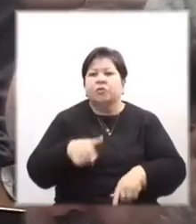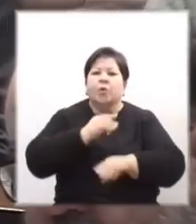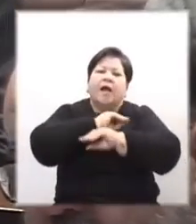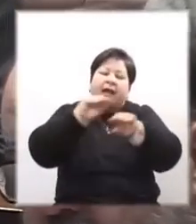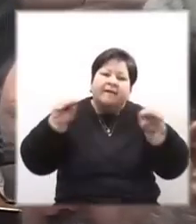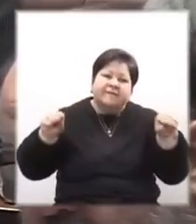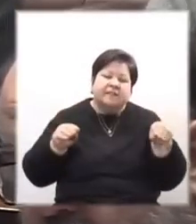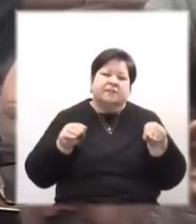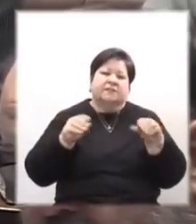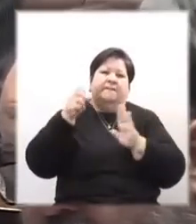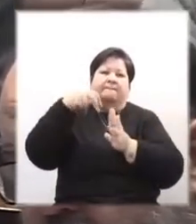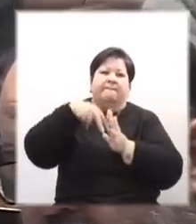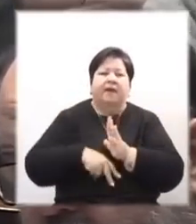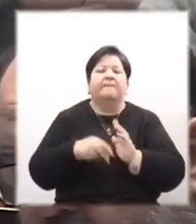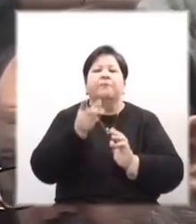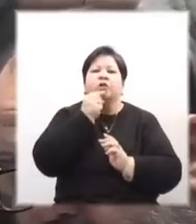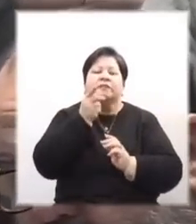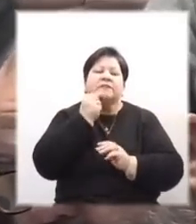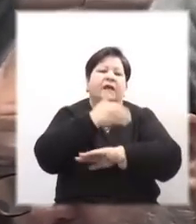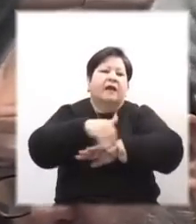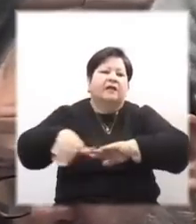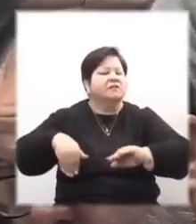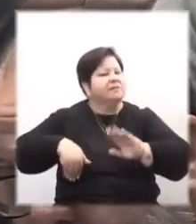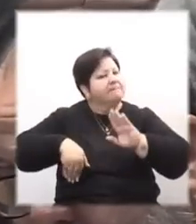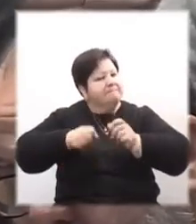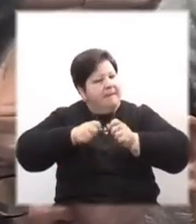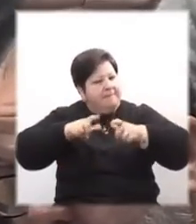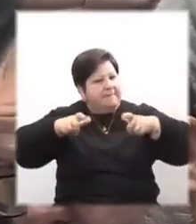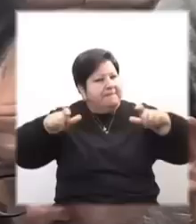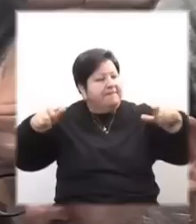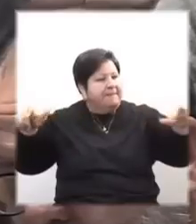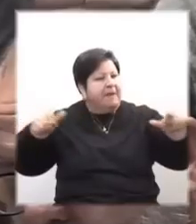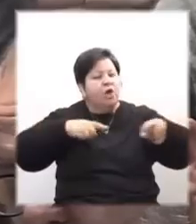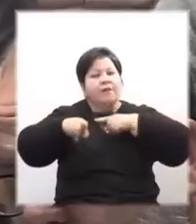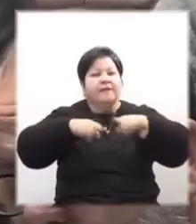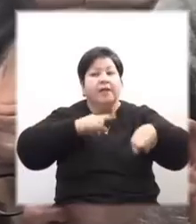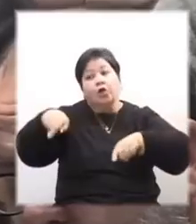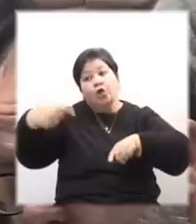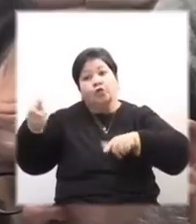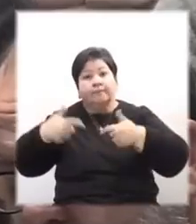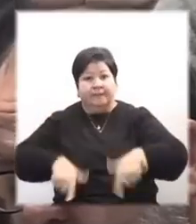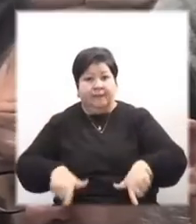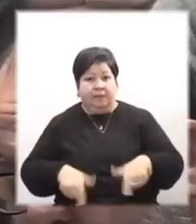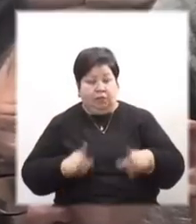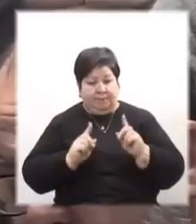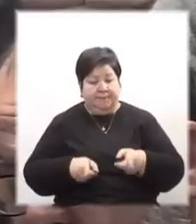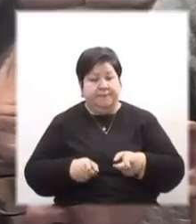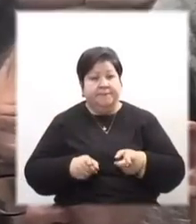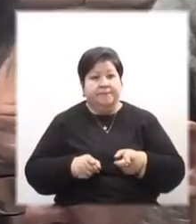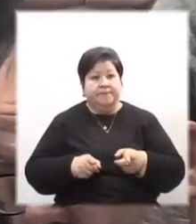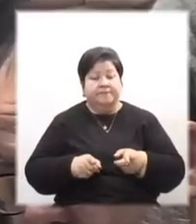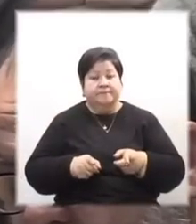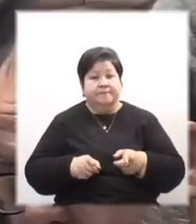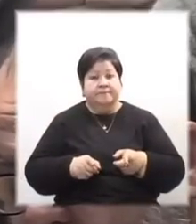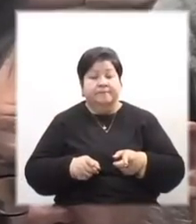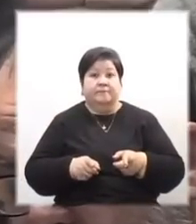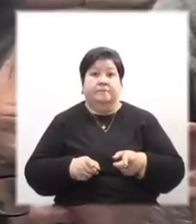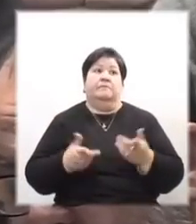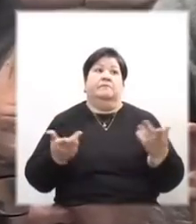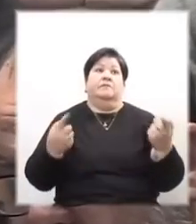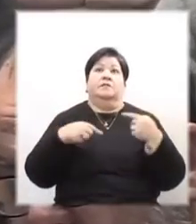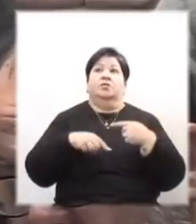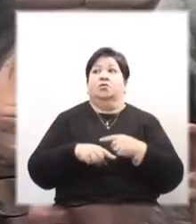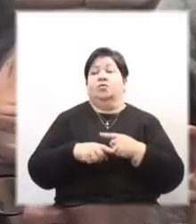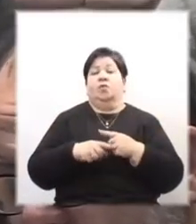plan basado en una mayor presencia de policías en la calle y la coordinación de acciones con otros ministerios. De lo contrario, dijo,